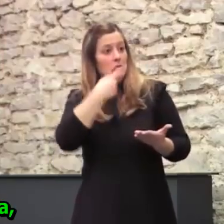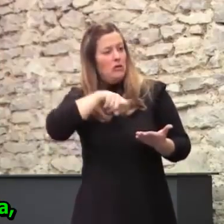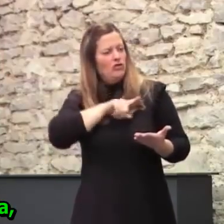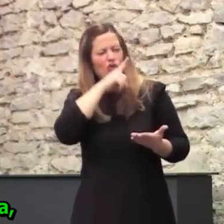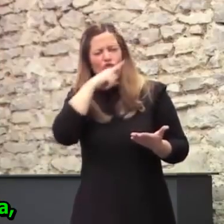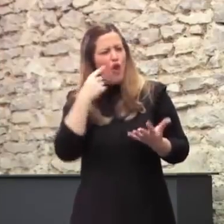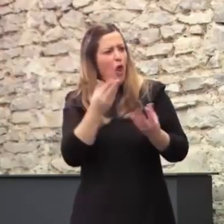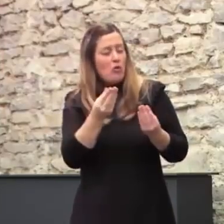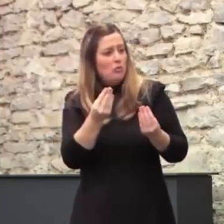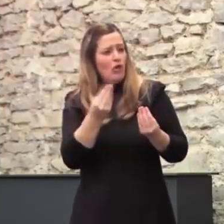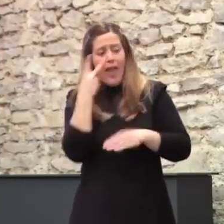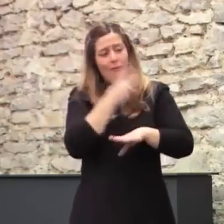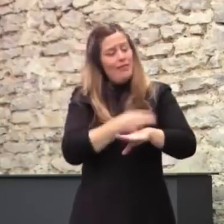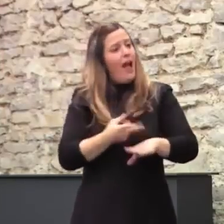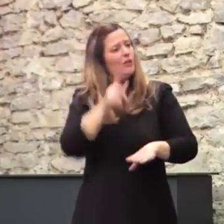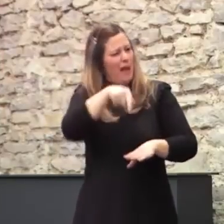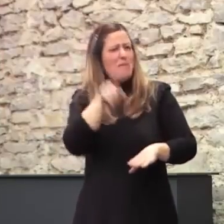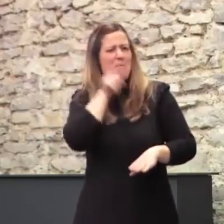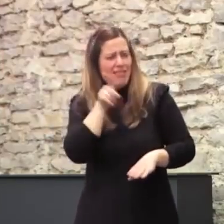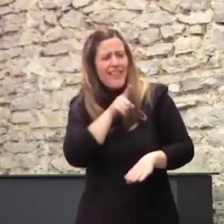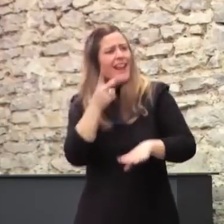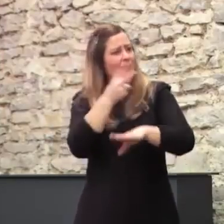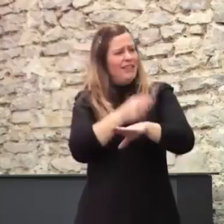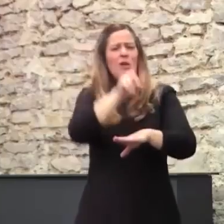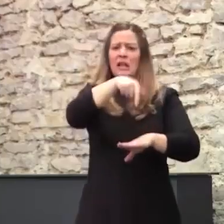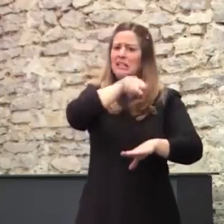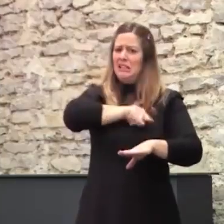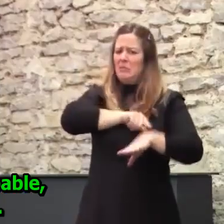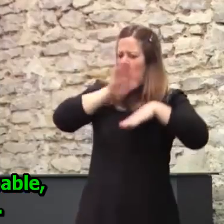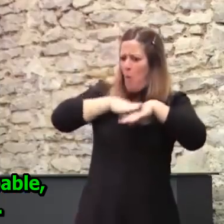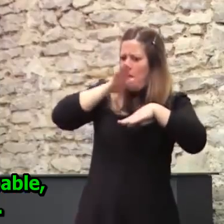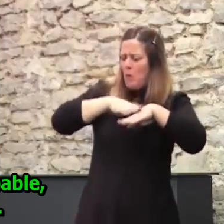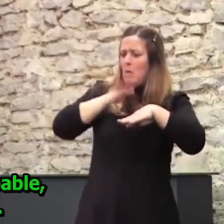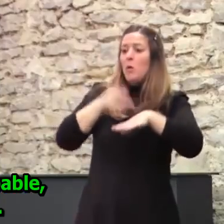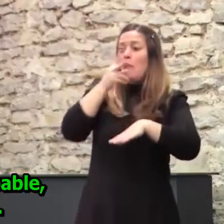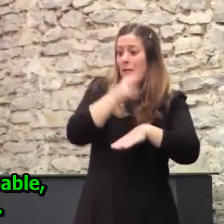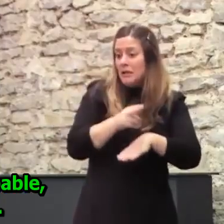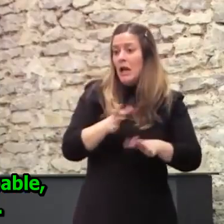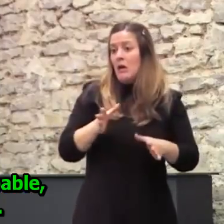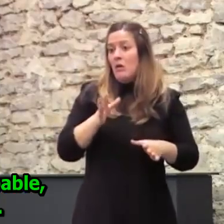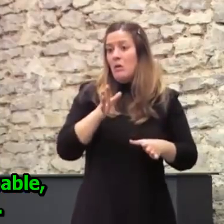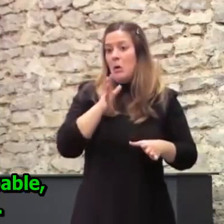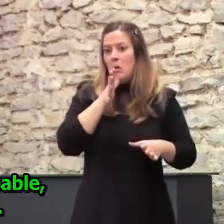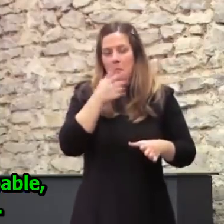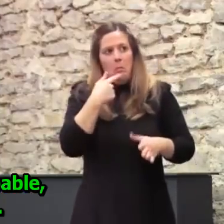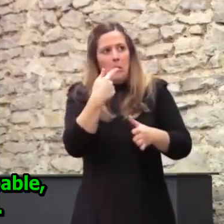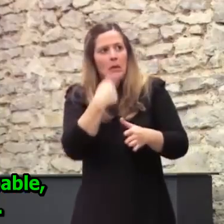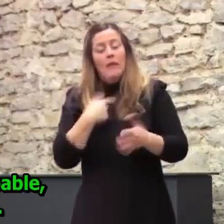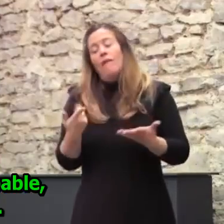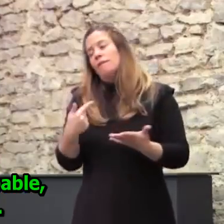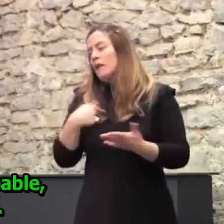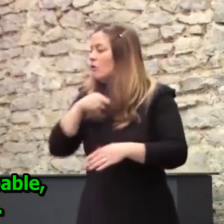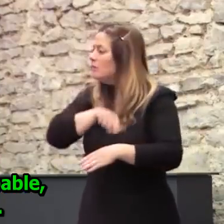ahorrado mucha mentira, nos hemos ahorrado también sentimientos de culpabilidad, ¿no? Bueno, él me dijo, no, yo me siento muy culpable, yo no quiero hacerte